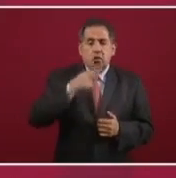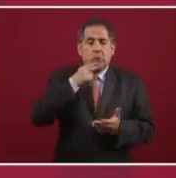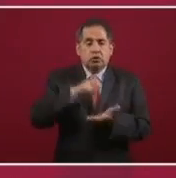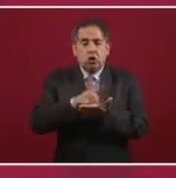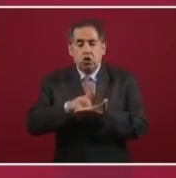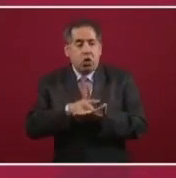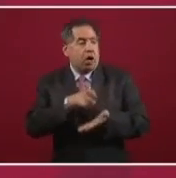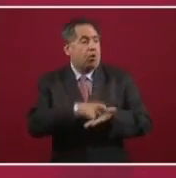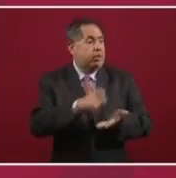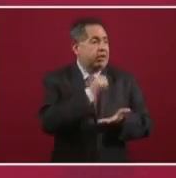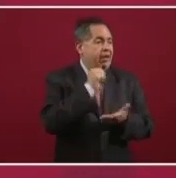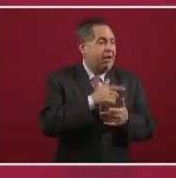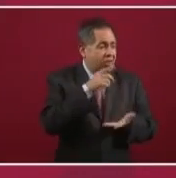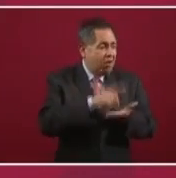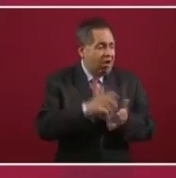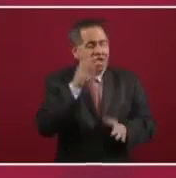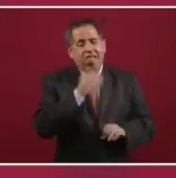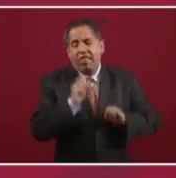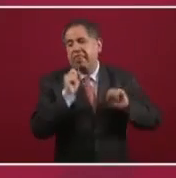drogas.